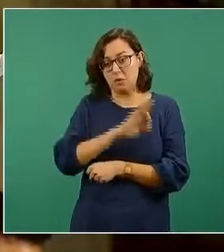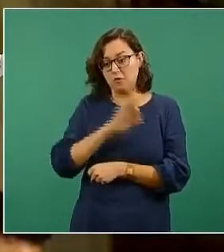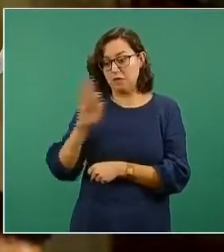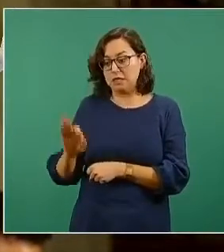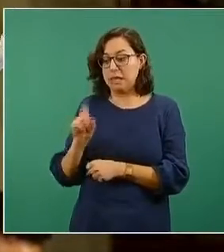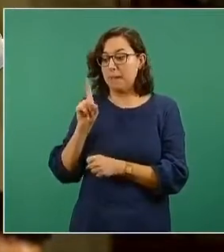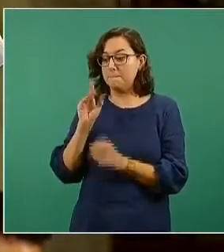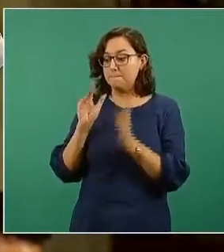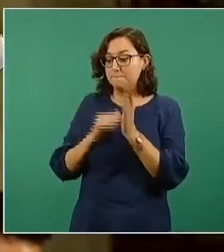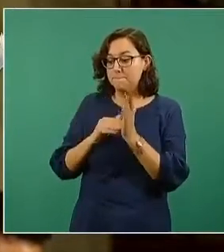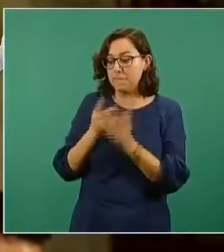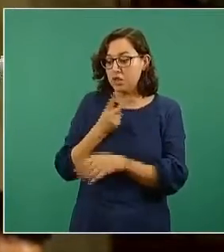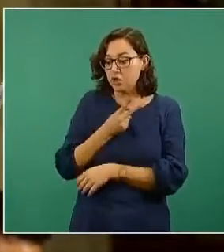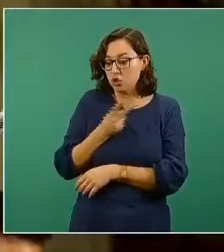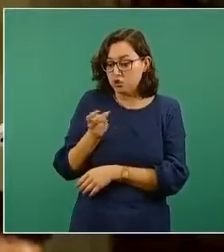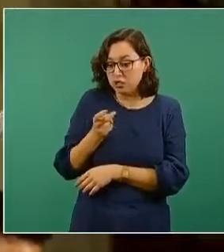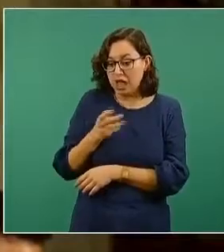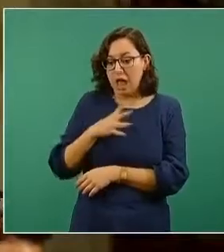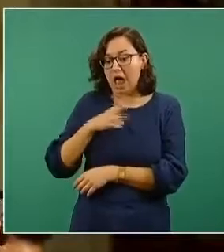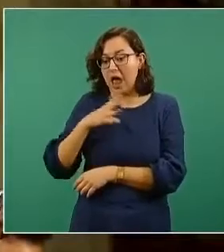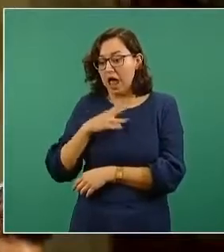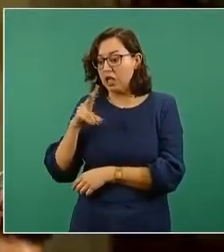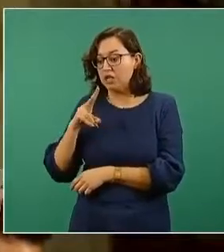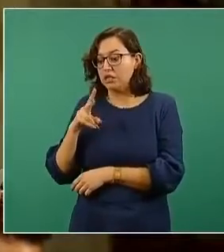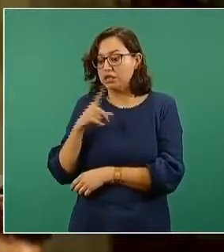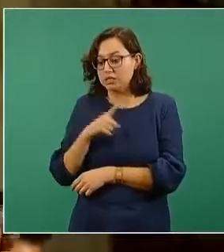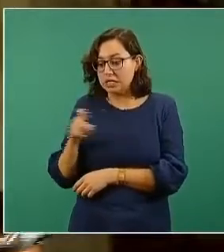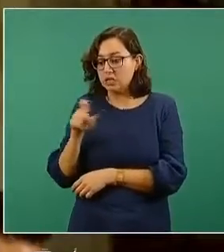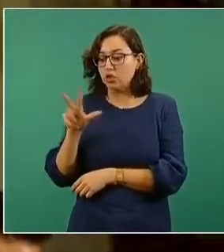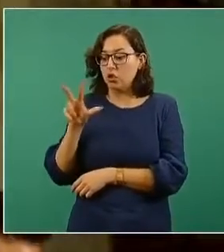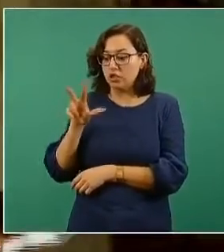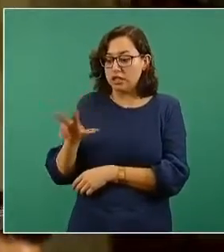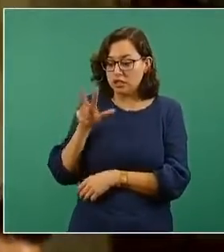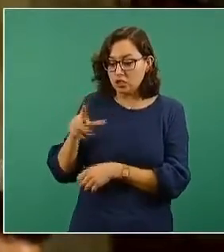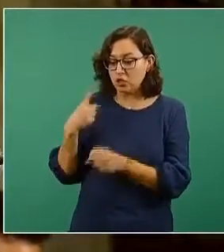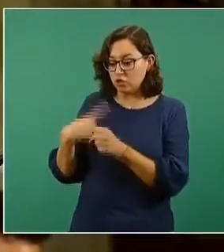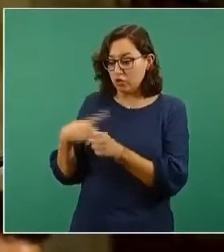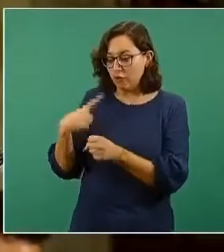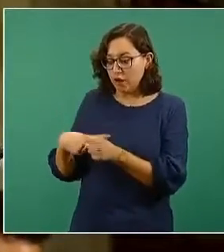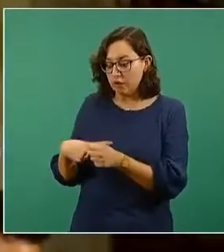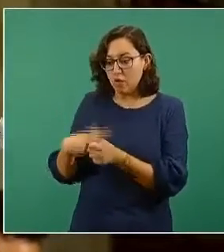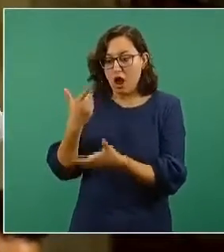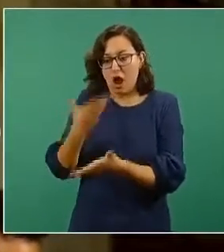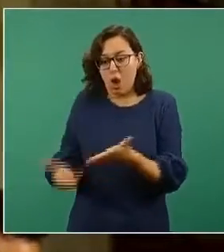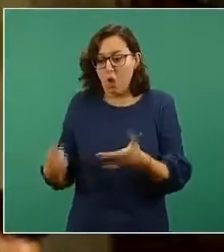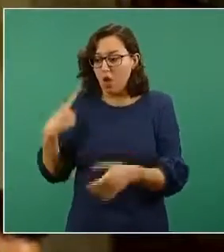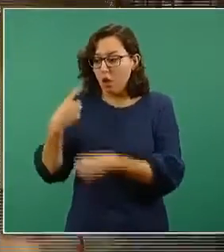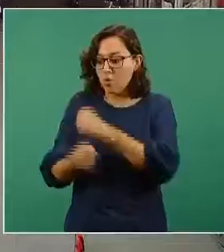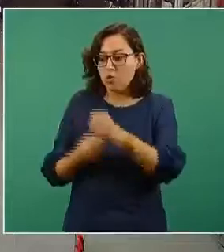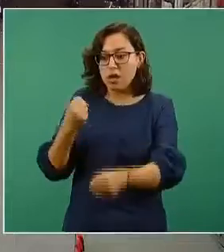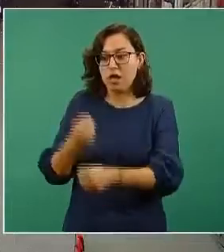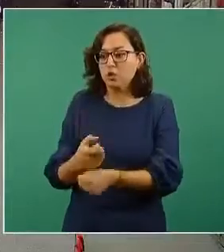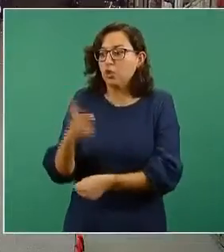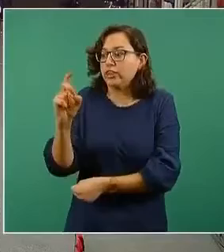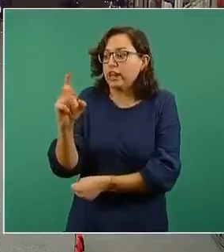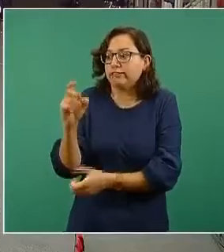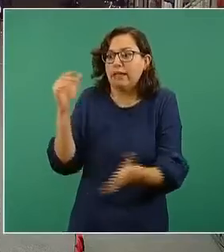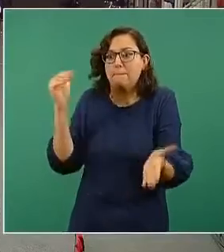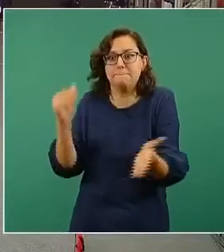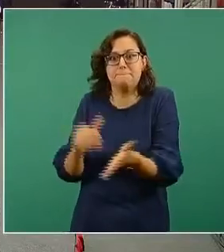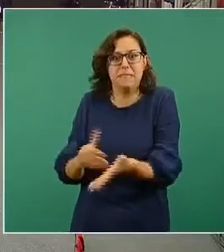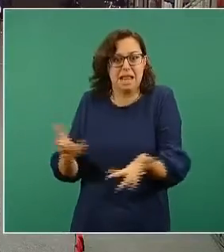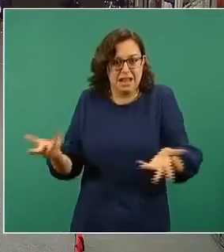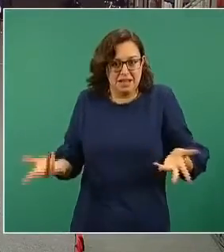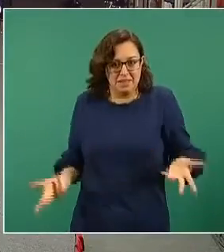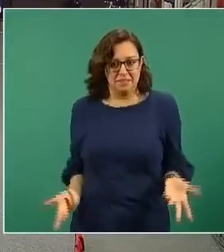Hace exactamente un año teníamos 118 casos confirmados contra los 30,000 de ahora. Entonces, ¿cómo vamos a hacer